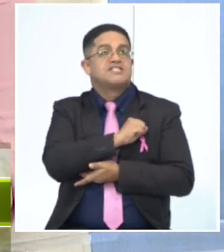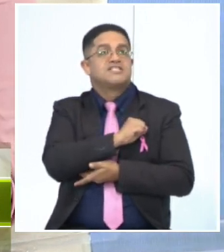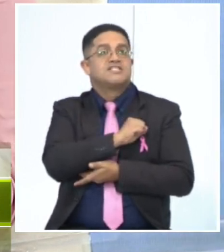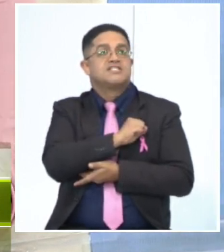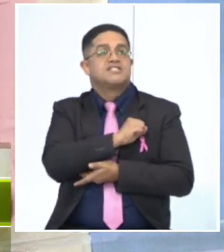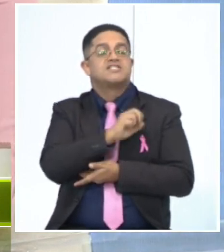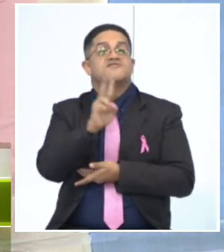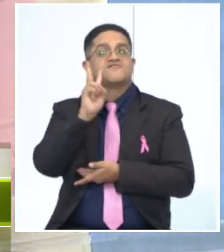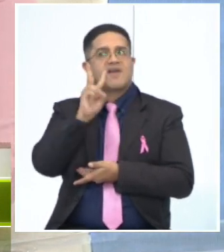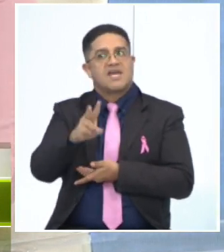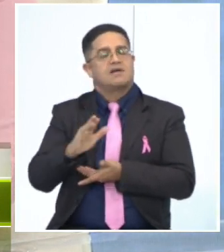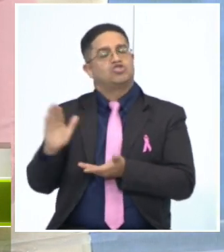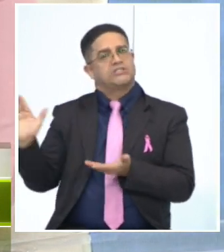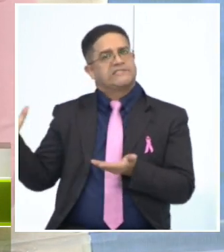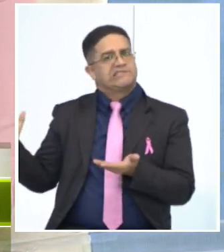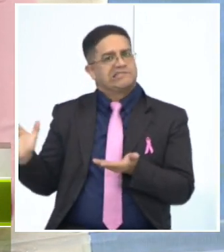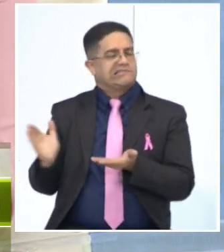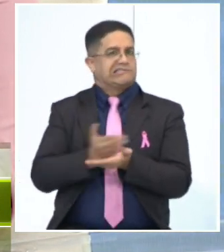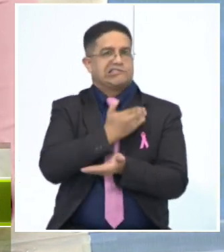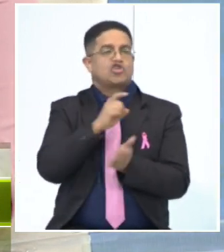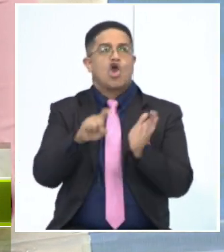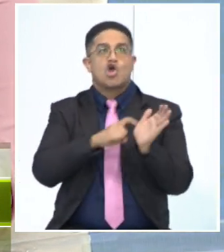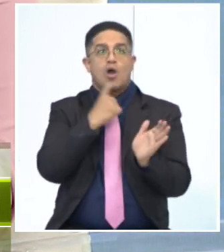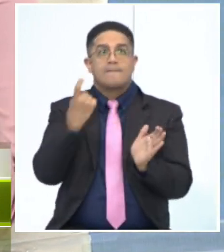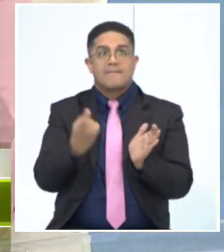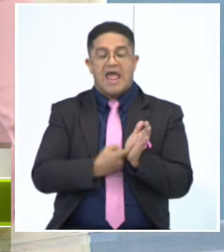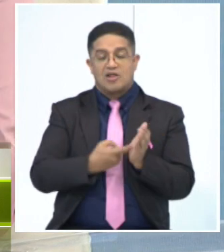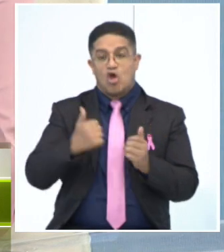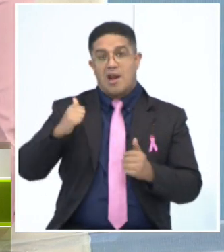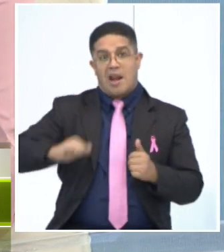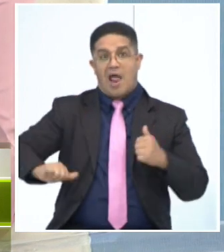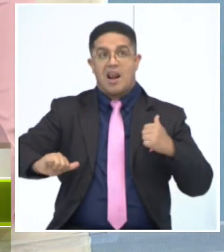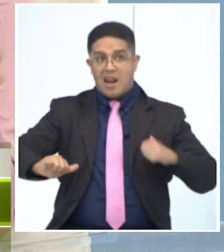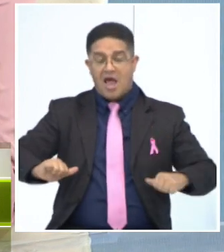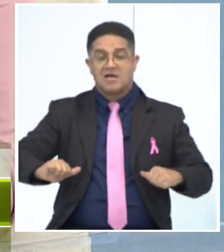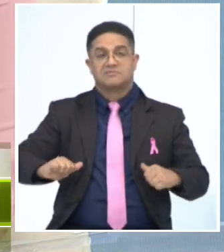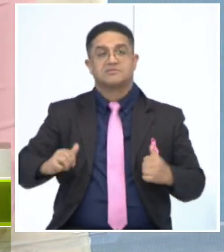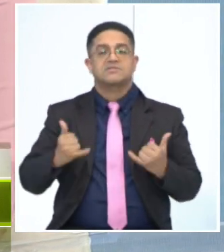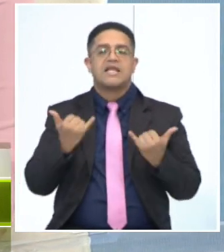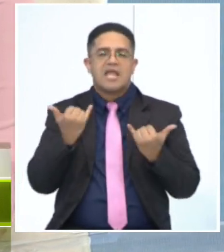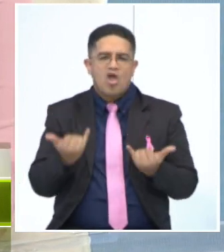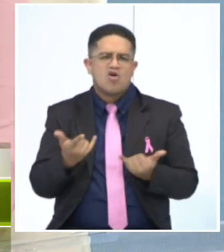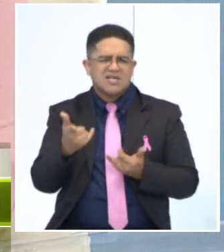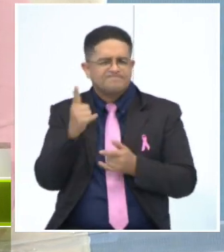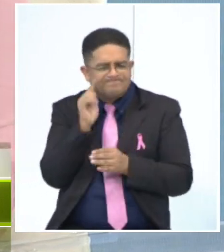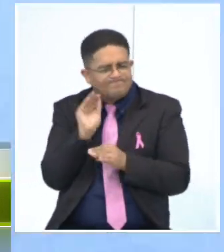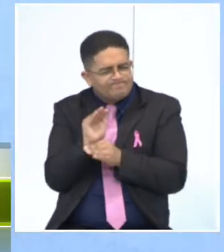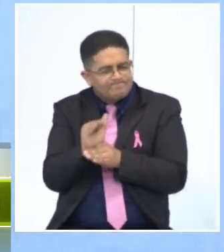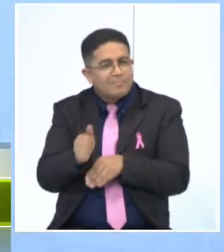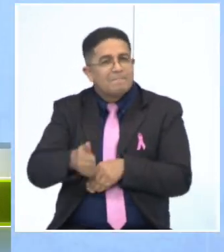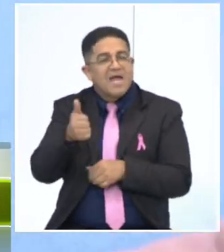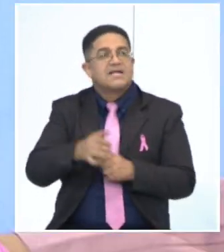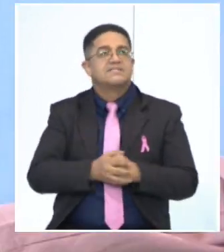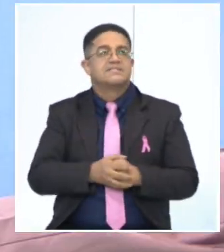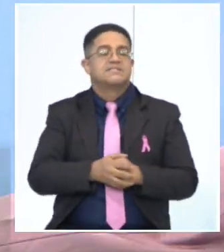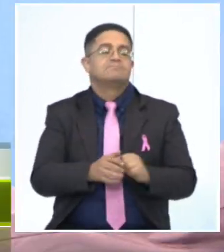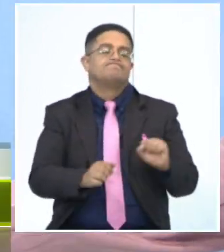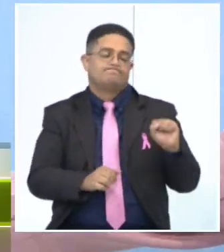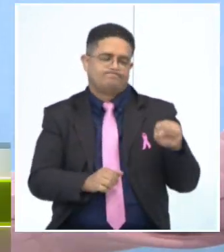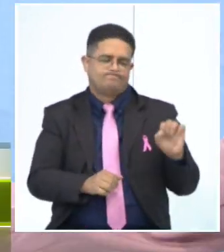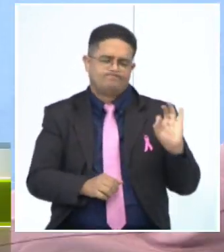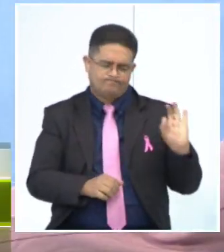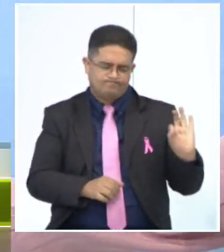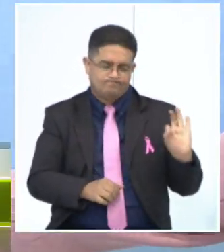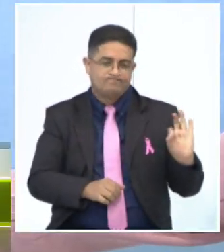una mastectomía más radical y además actualmente se apuesta por conservar más. Sí, Daniela,